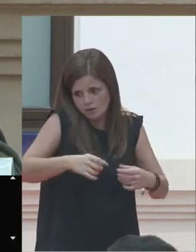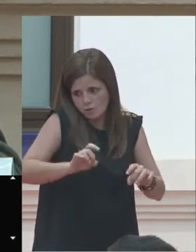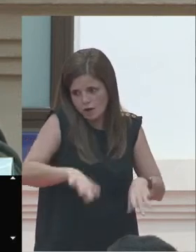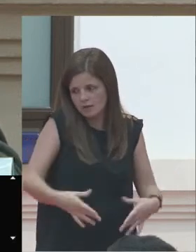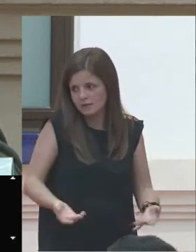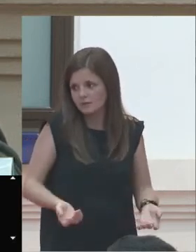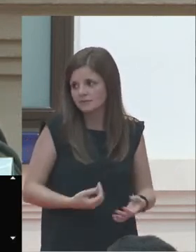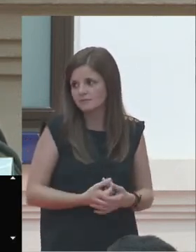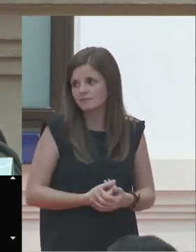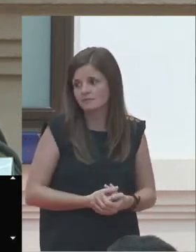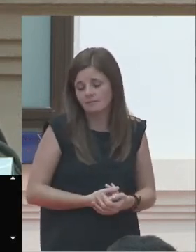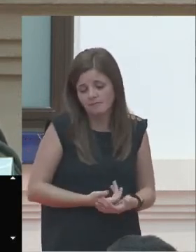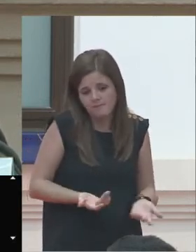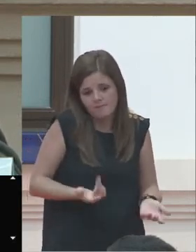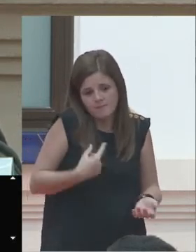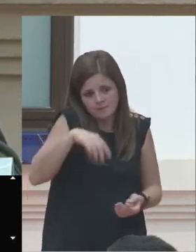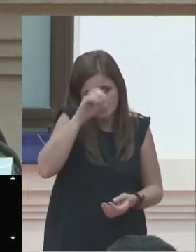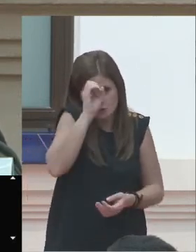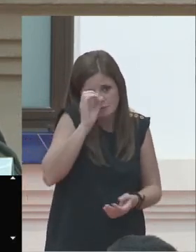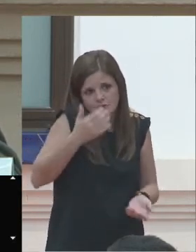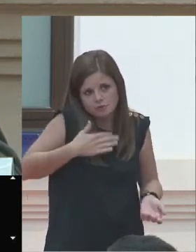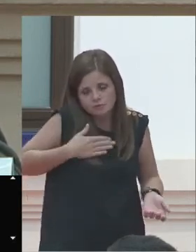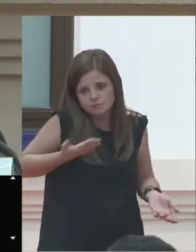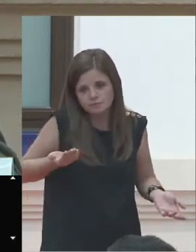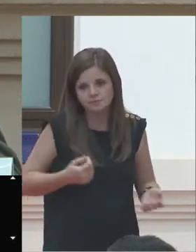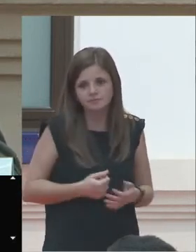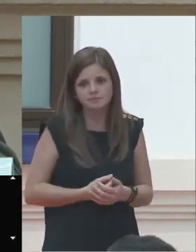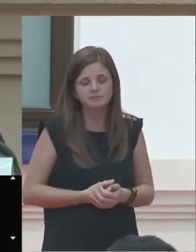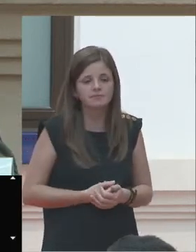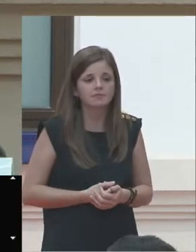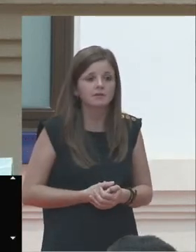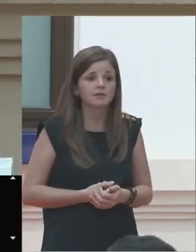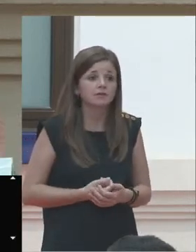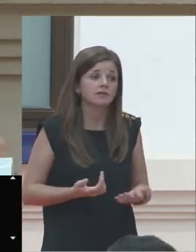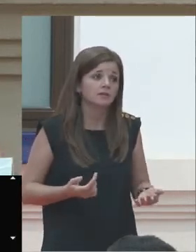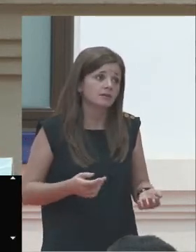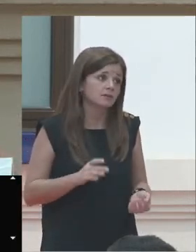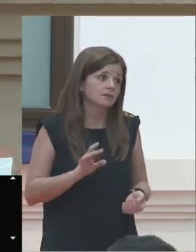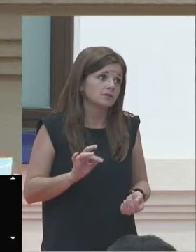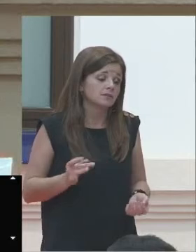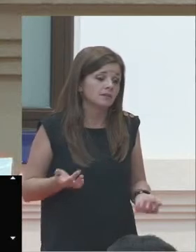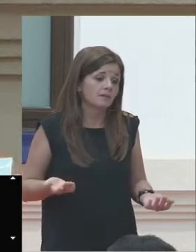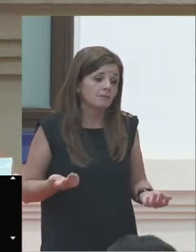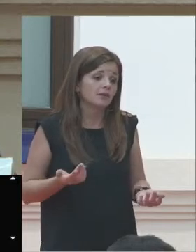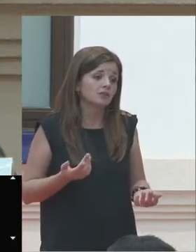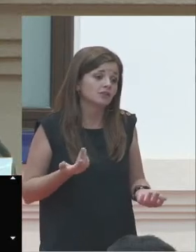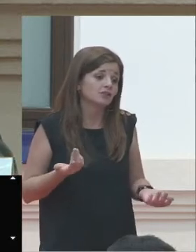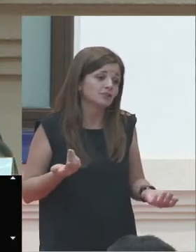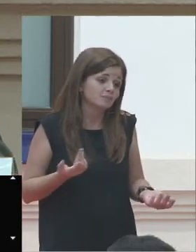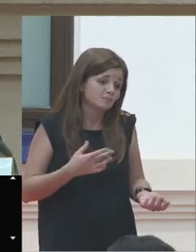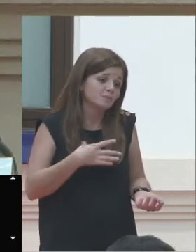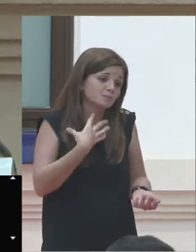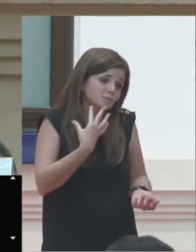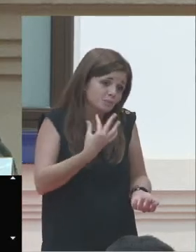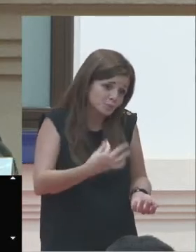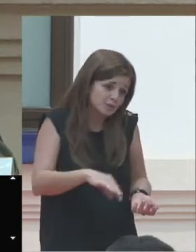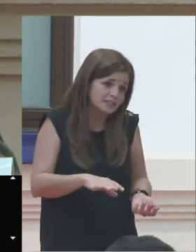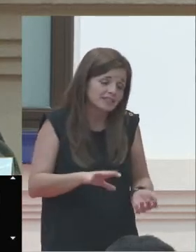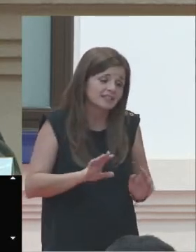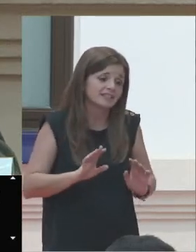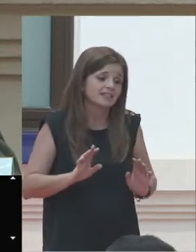Pues podría ser. El tema es que cada centímetro cuadrado en el